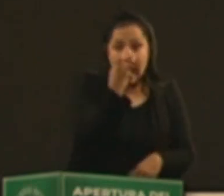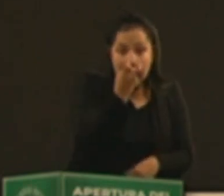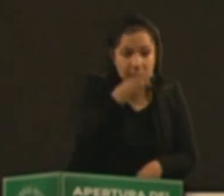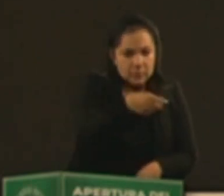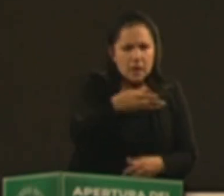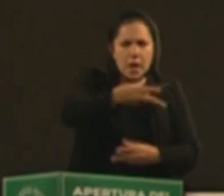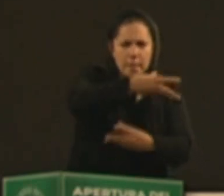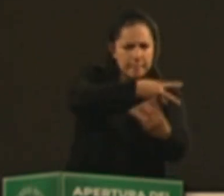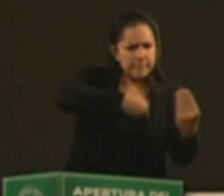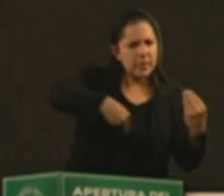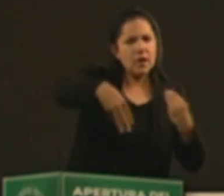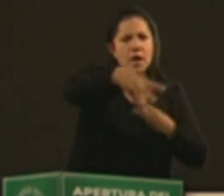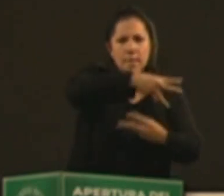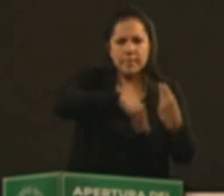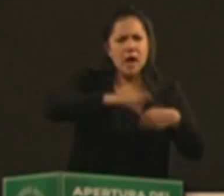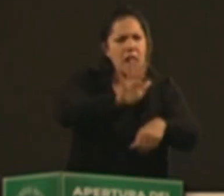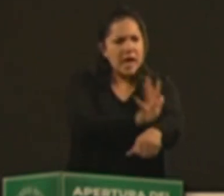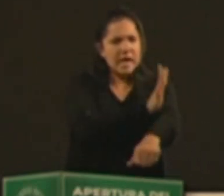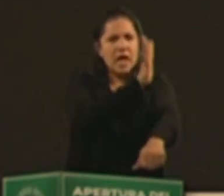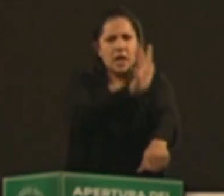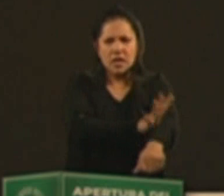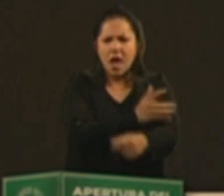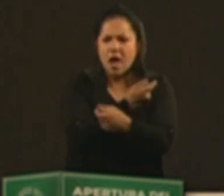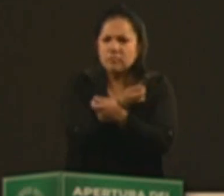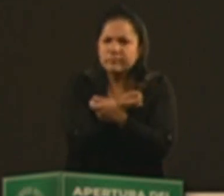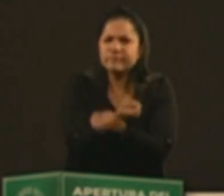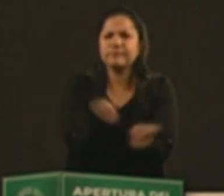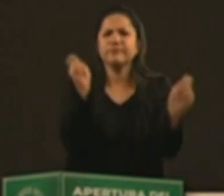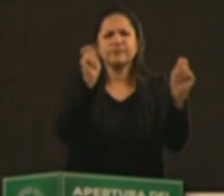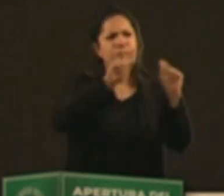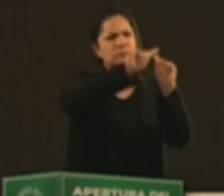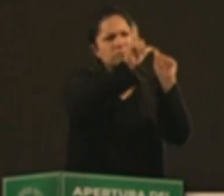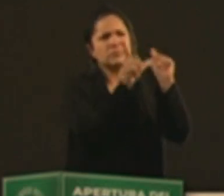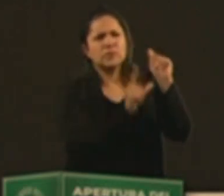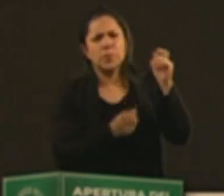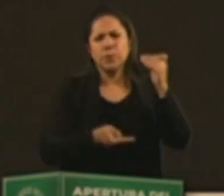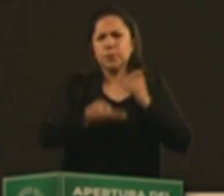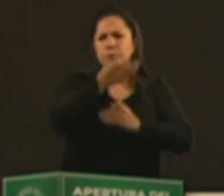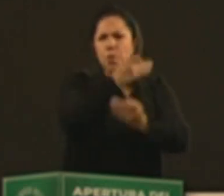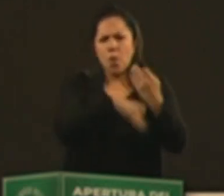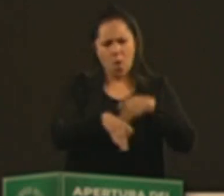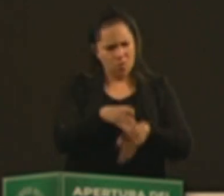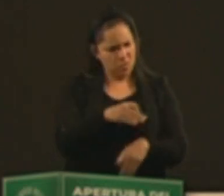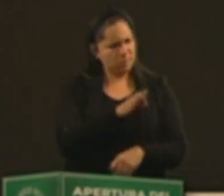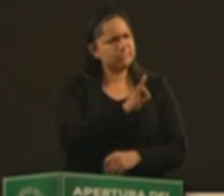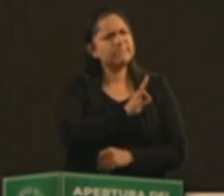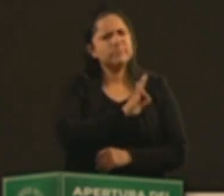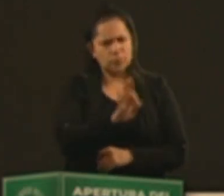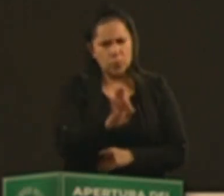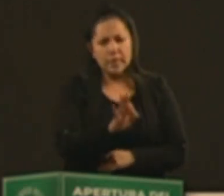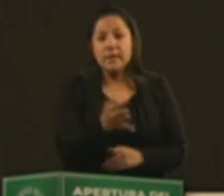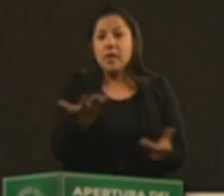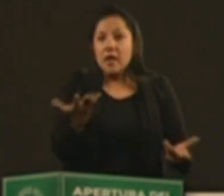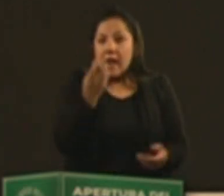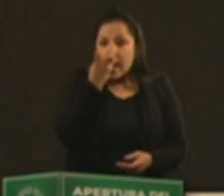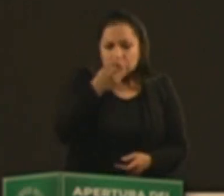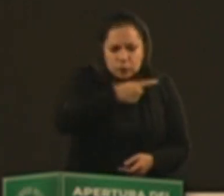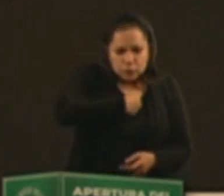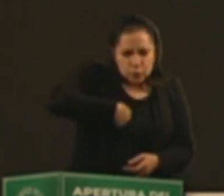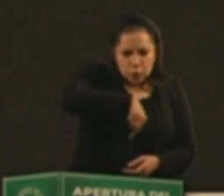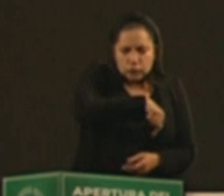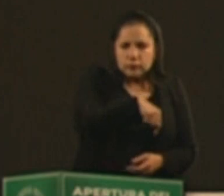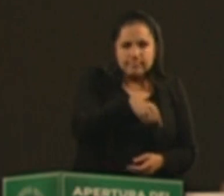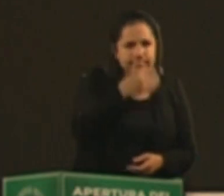que inunda cada rincón de nuestro país. Y por supuesto, que entiende que solo podremos generar progreso de la mano